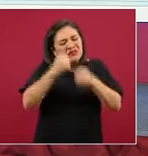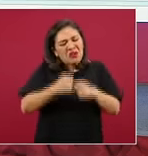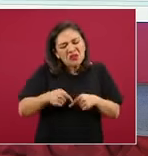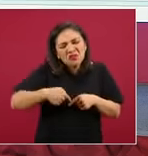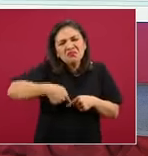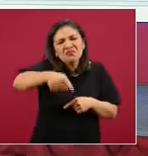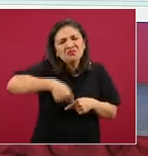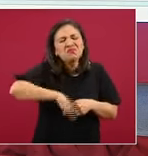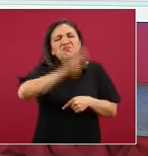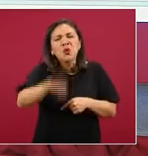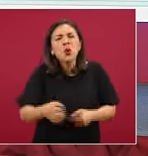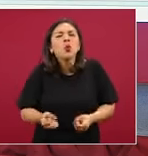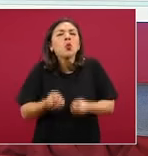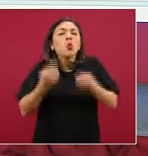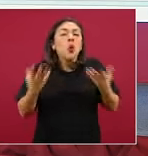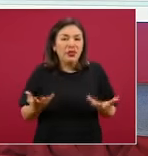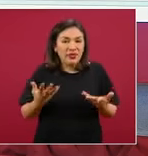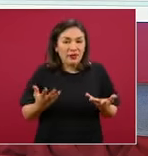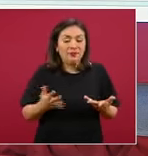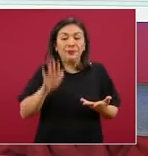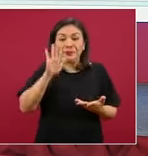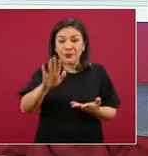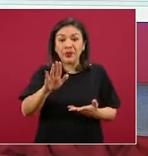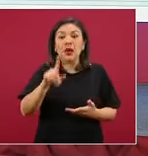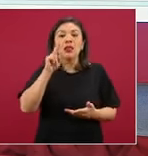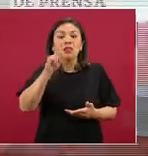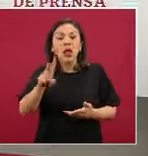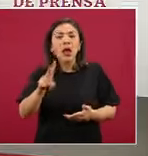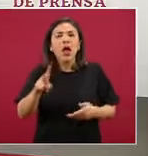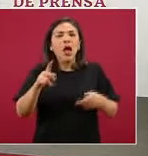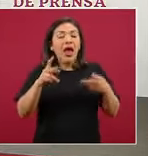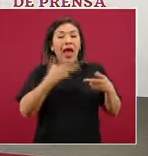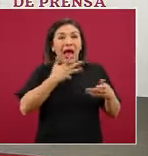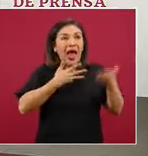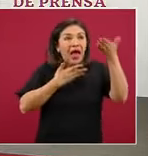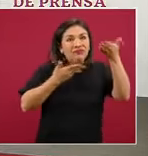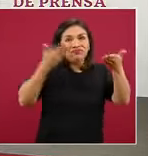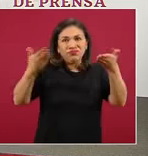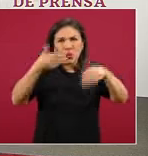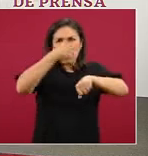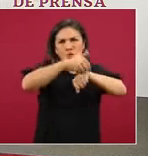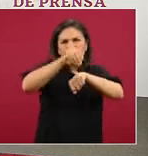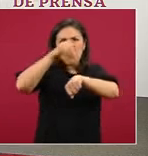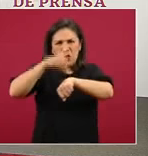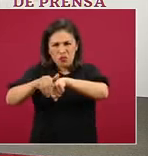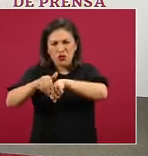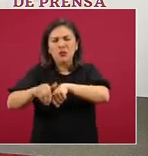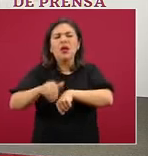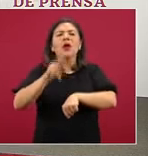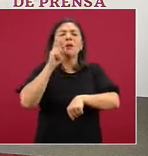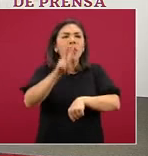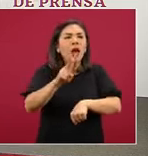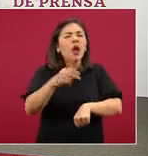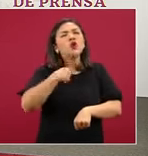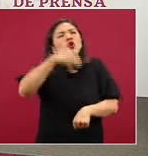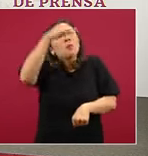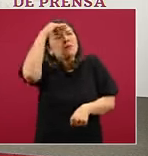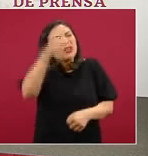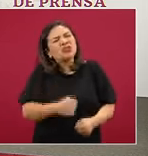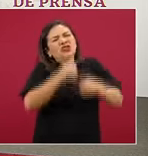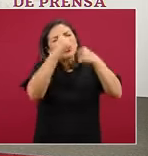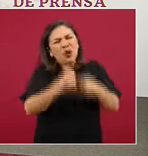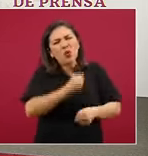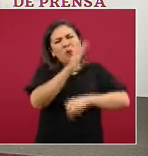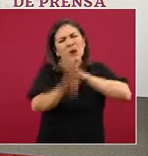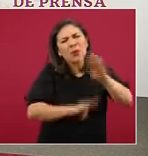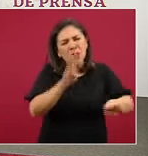vez que tenemos estos dos, la resta de las defunciones observadas menos las defunciones esperadas es lo que se considera